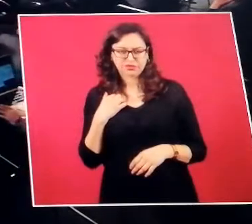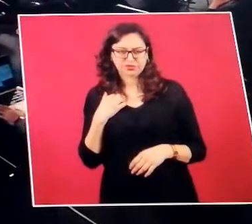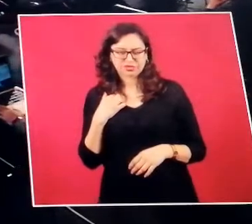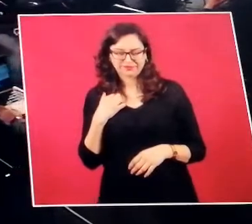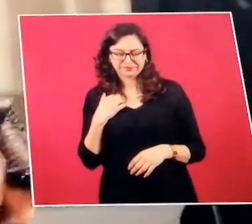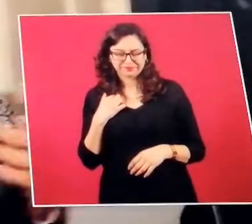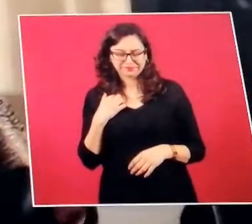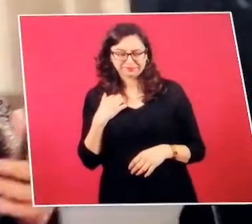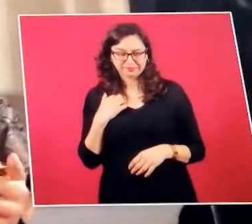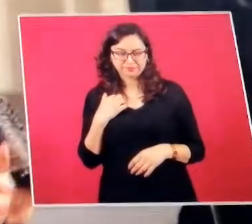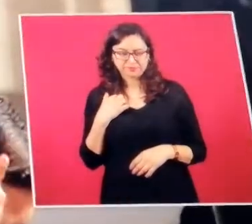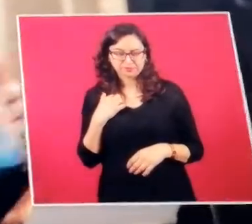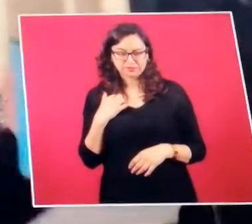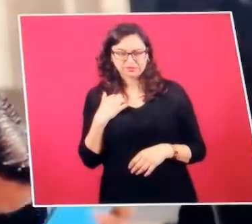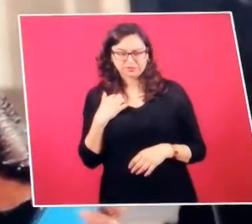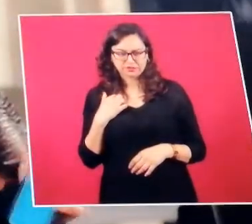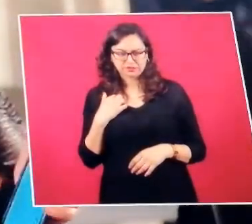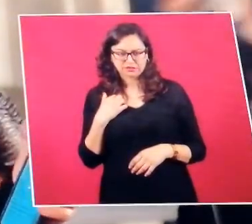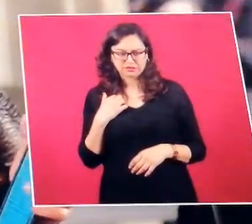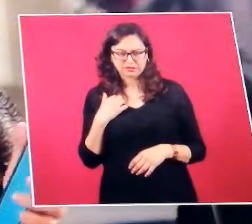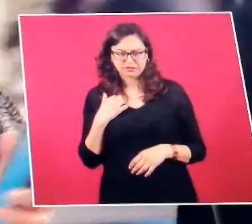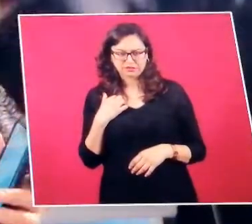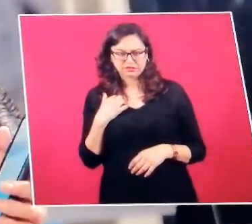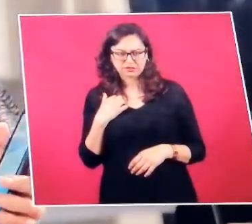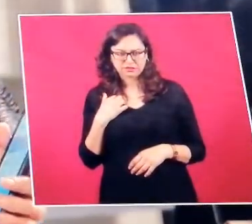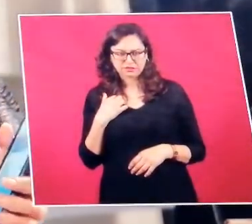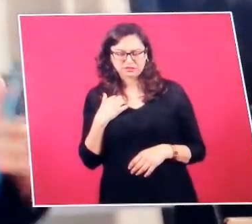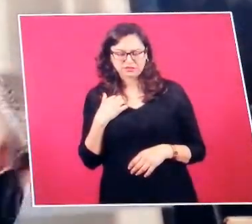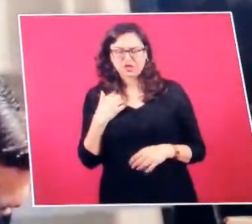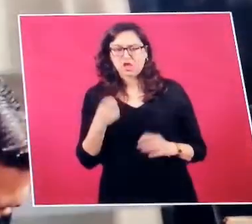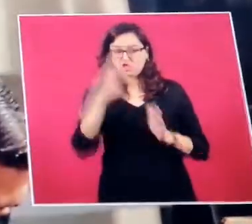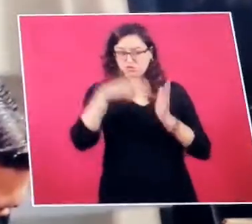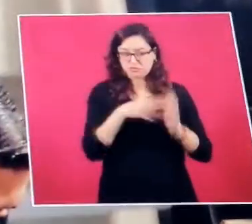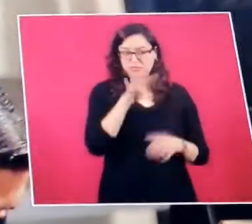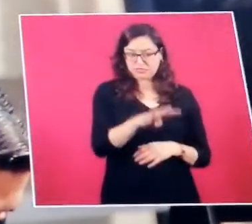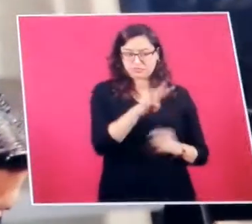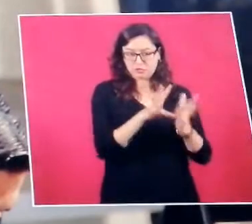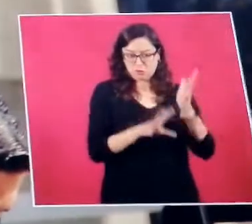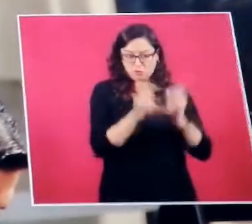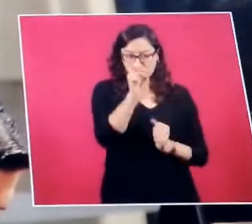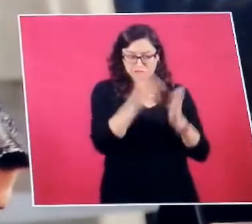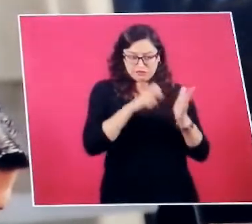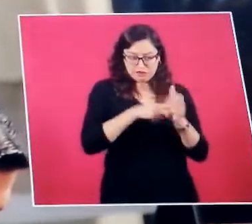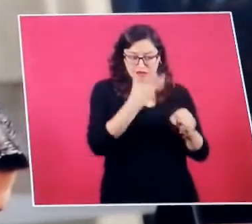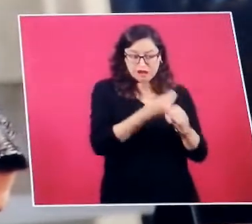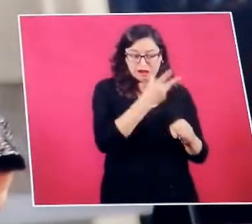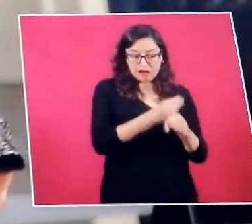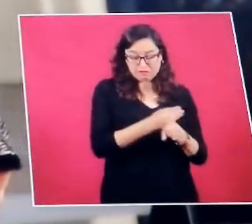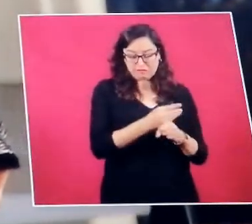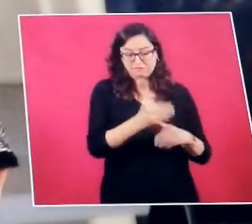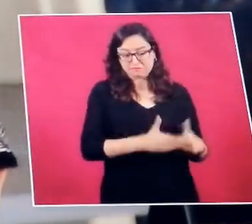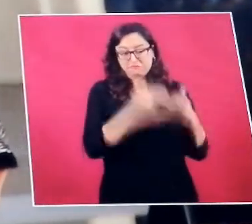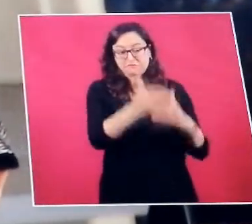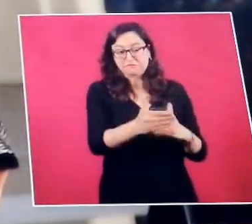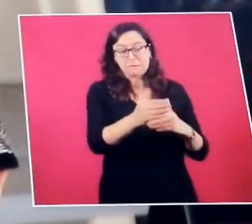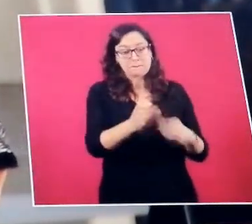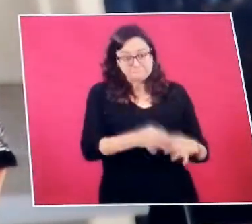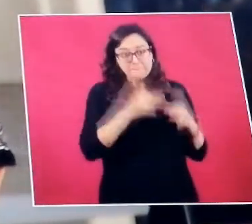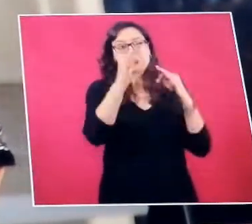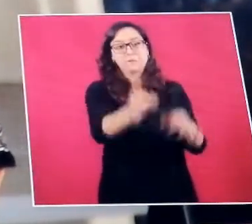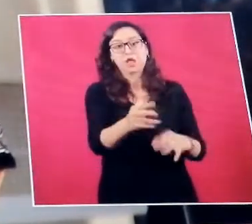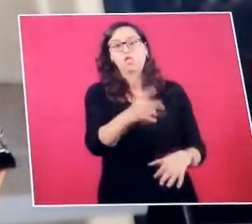bueno, pues se amplió un año más, es decir, 10 años a partir de la modificación constitucional de 2019 hasta 2029, que las Fuerzas Armadas estén en labores de